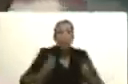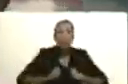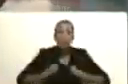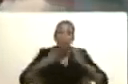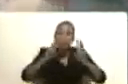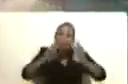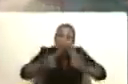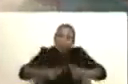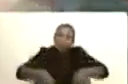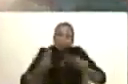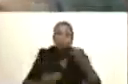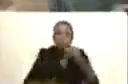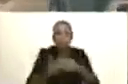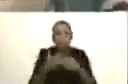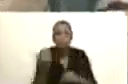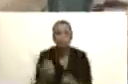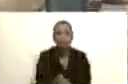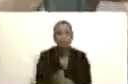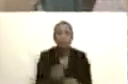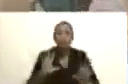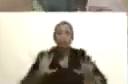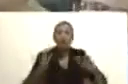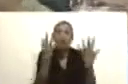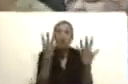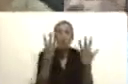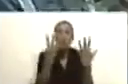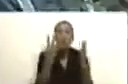en la Guayana Esequiba. Novena propuesta.